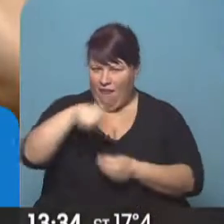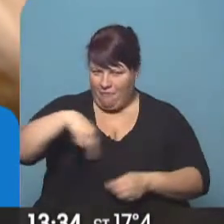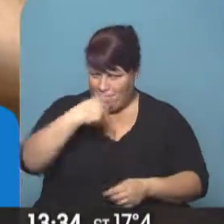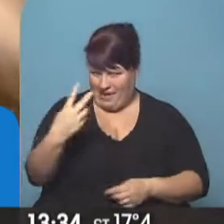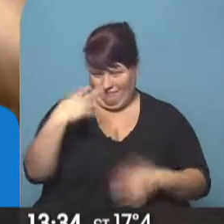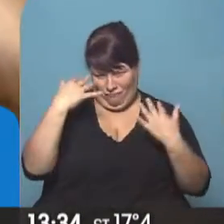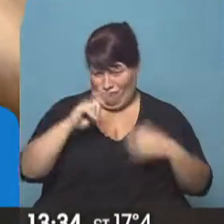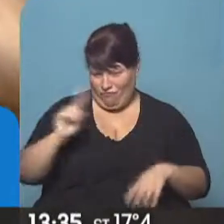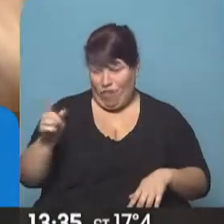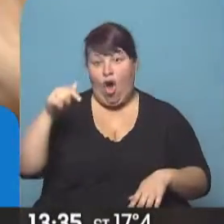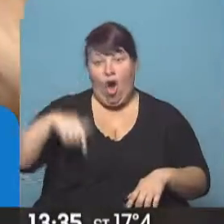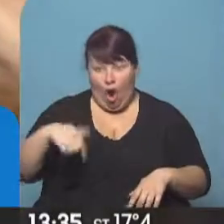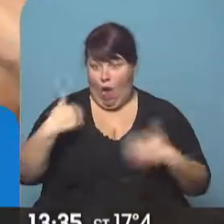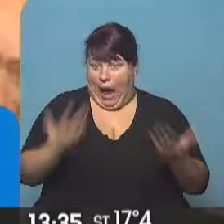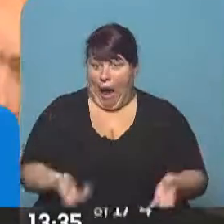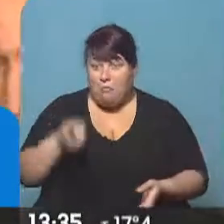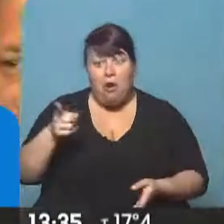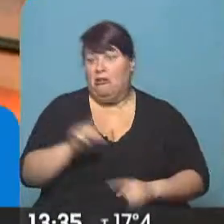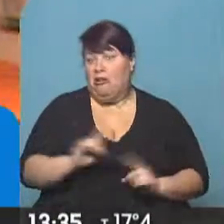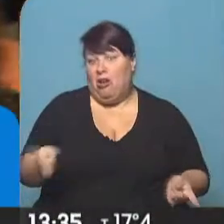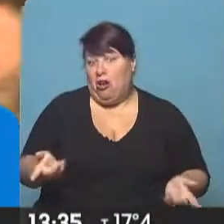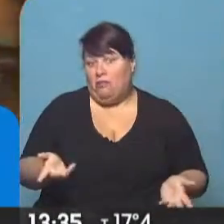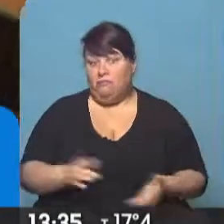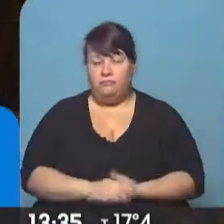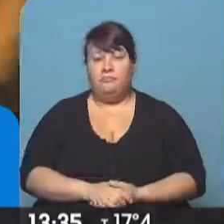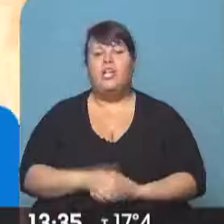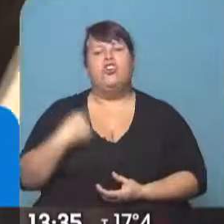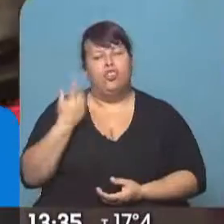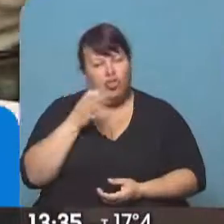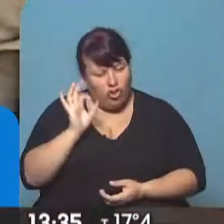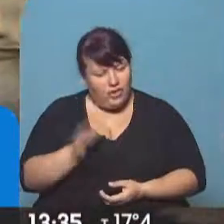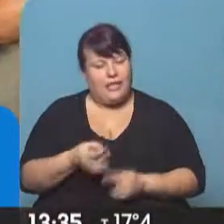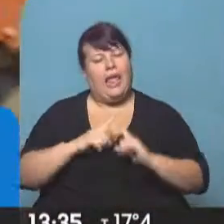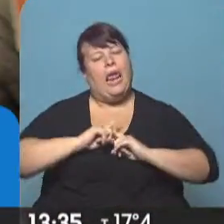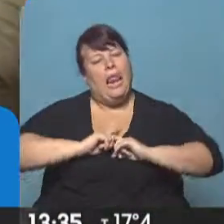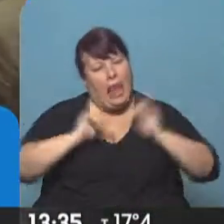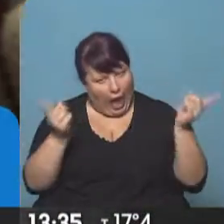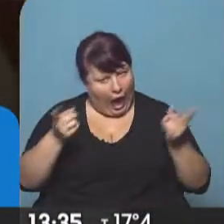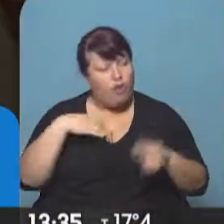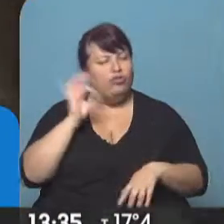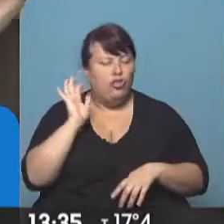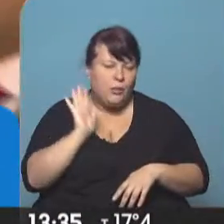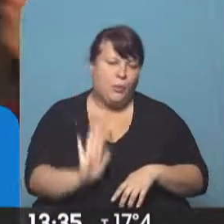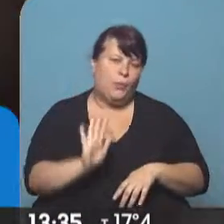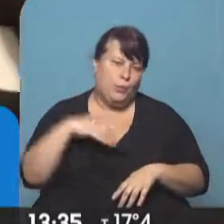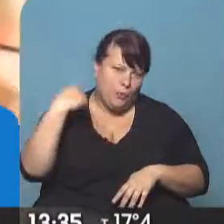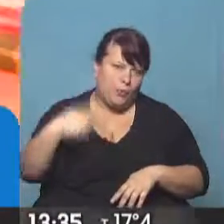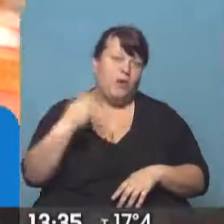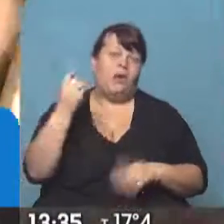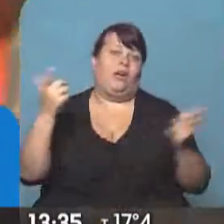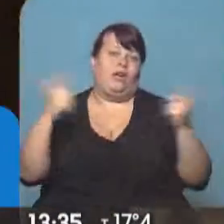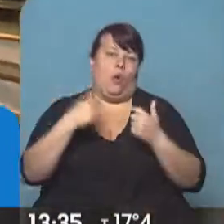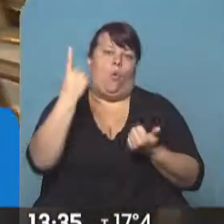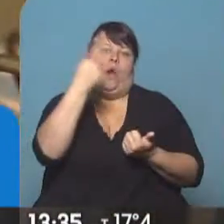cara. Hoy tuvo la oportunidad y no lo hizo. Sabemos que va a ser largo, sabemos que va a llevar un tiempo y más con una